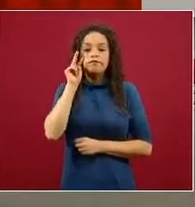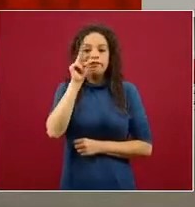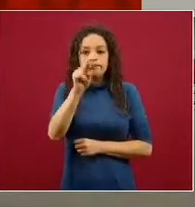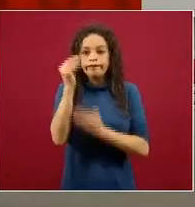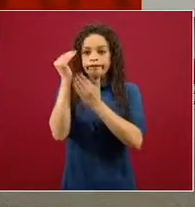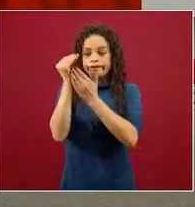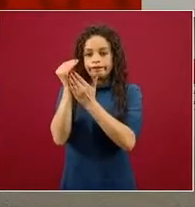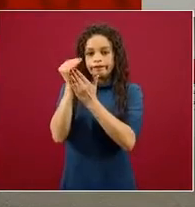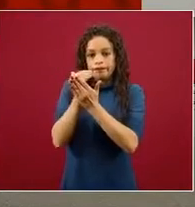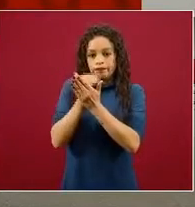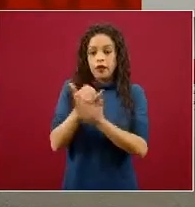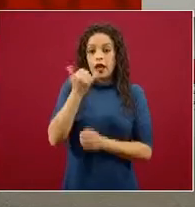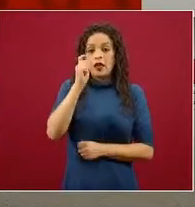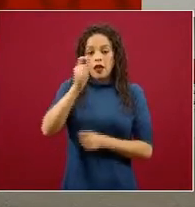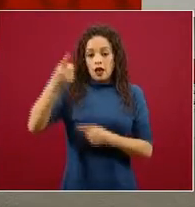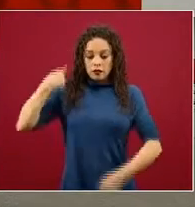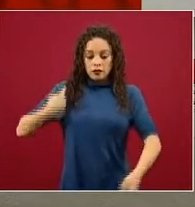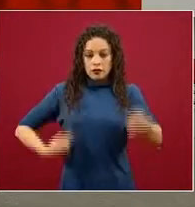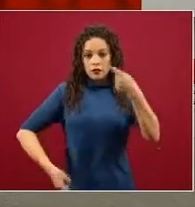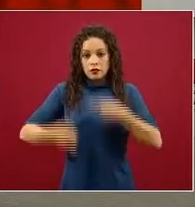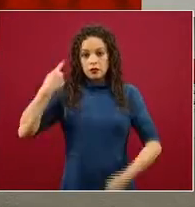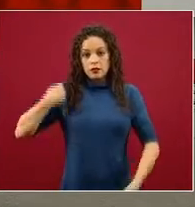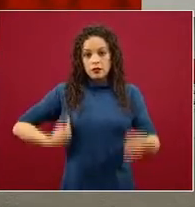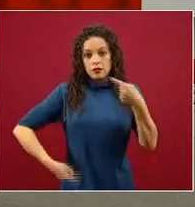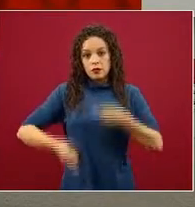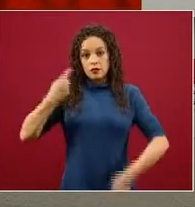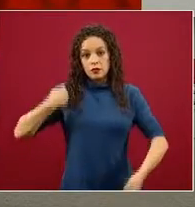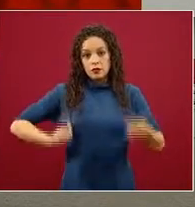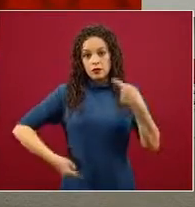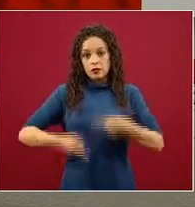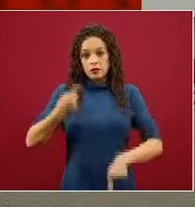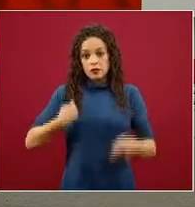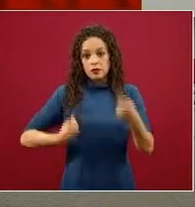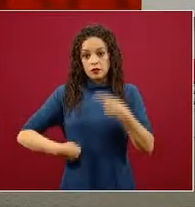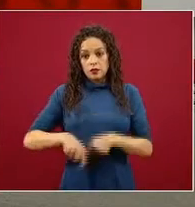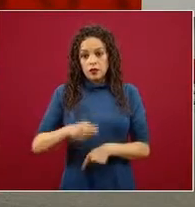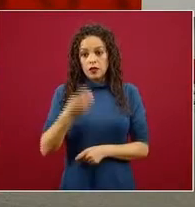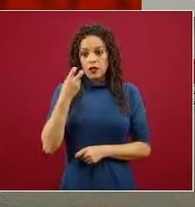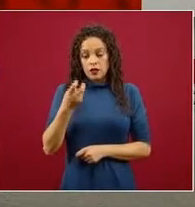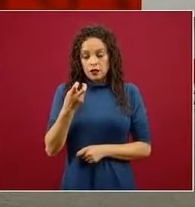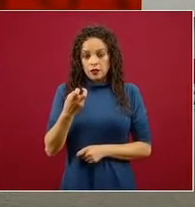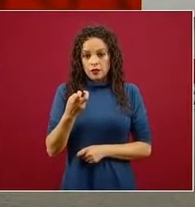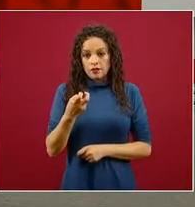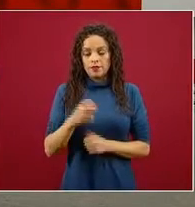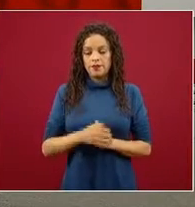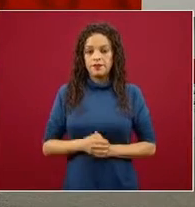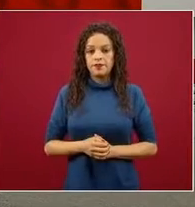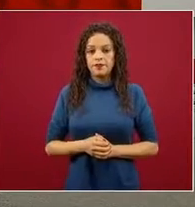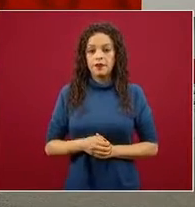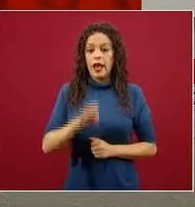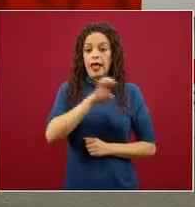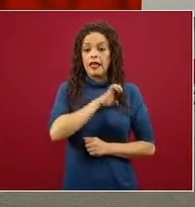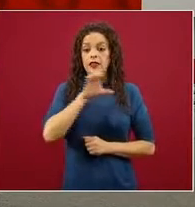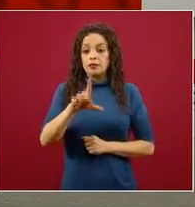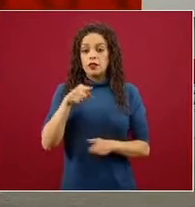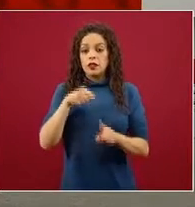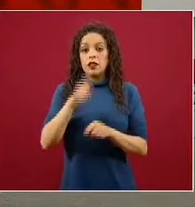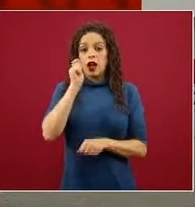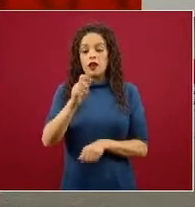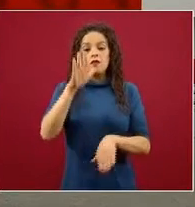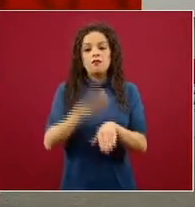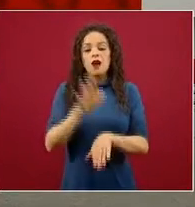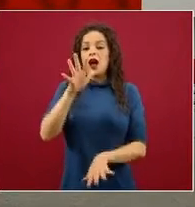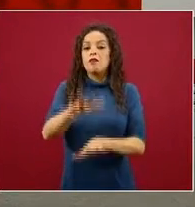la circulación, particularmente la circulación de muy pequeño calibre, que es la circulación más periférica, en especial de los